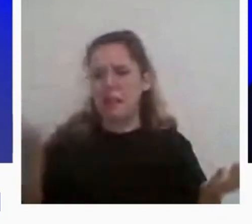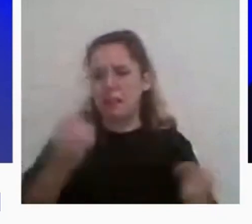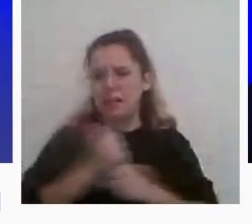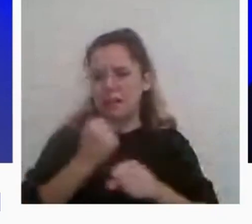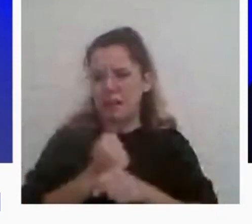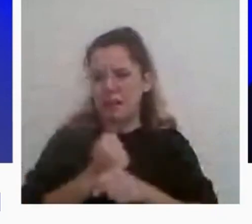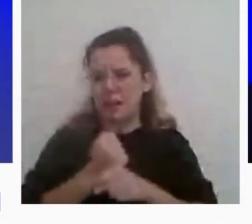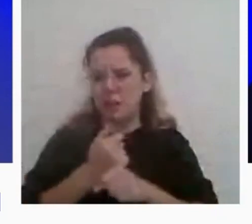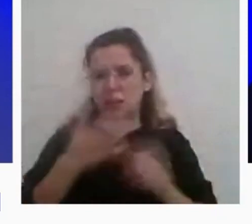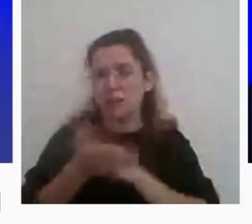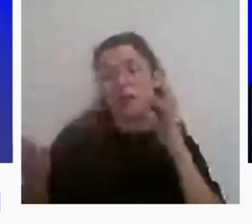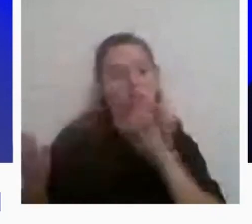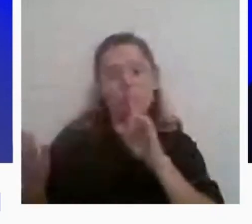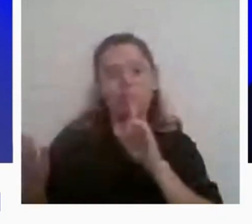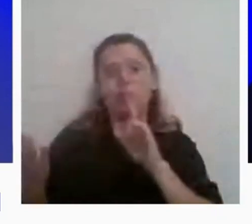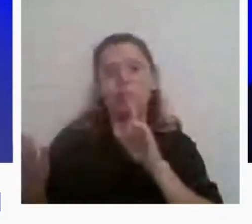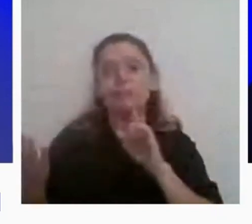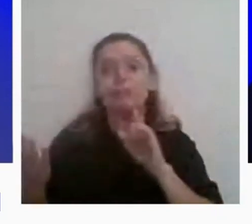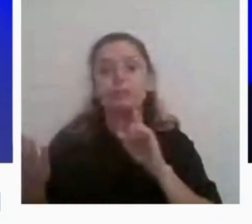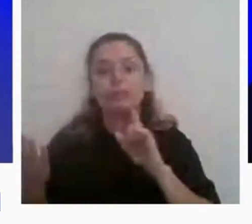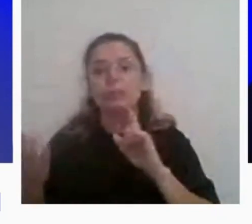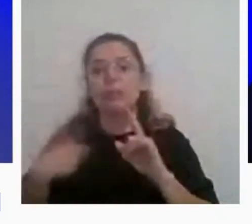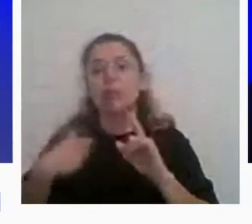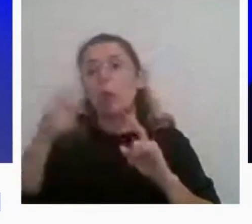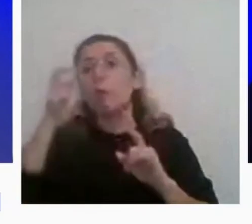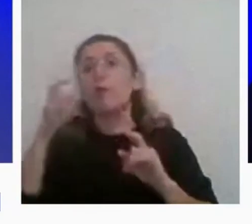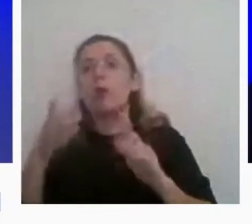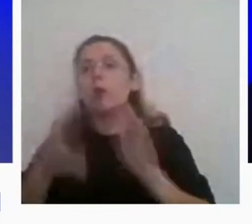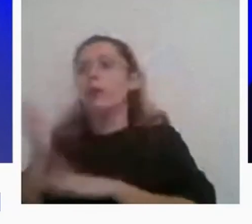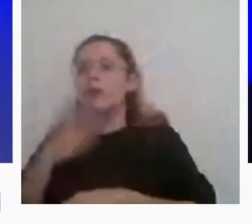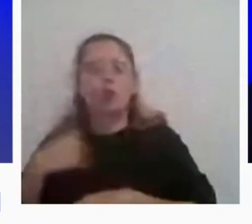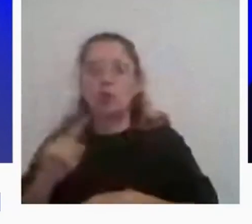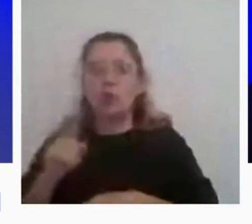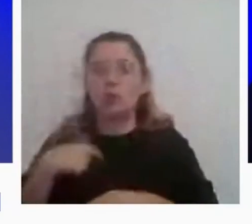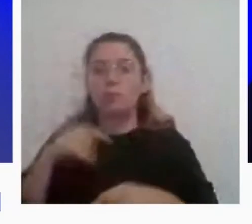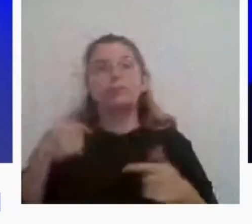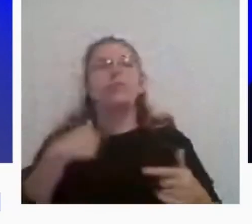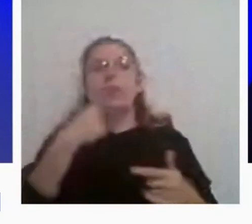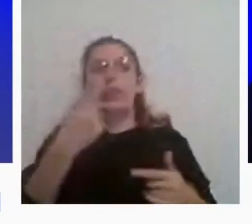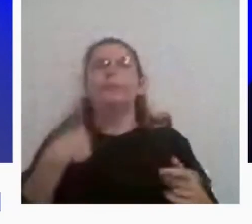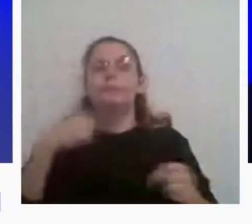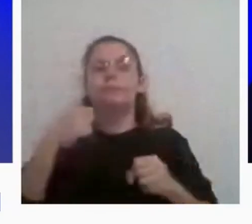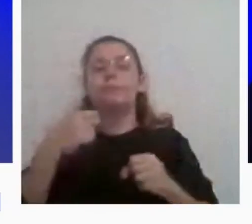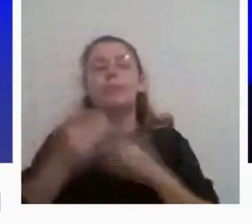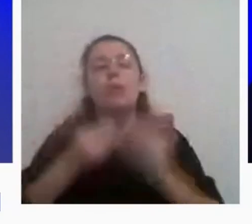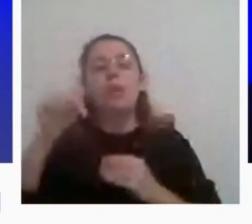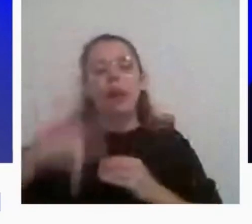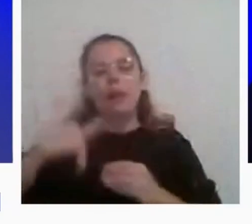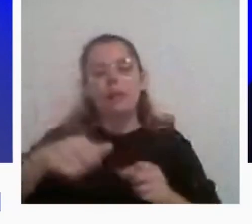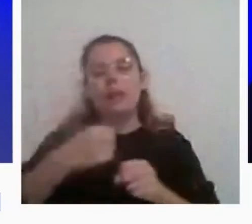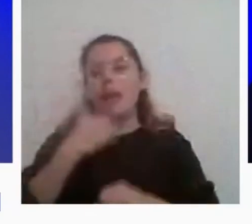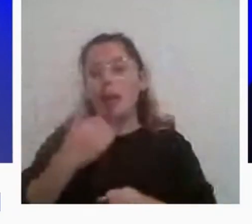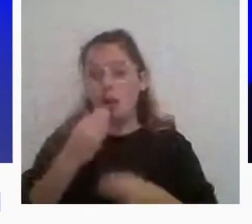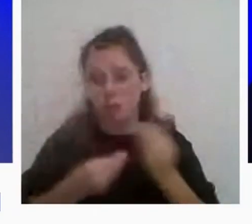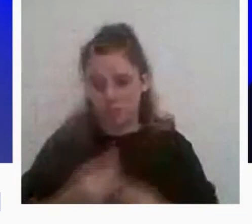no me quiero ir de mi pueblo. Y digo, pues bueno, vamos a hacer algo aquí. Entonces quería crear ese empleo, tener también esa autonomía, ser dueño de mi vida y